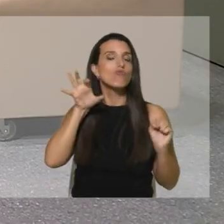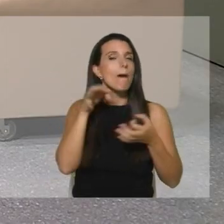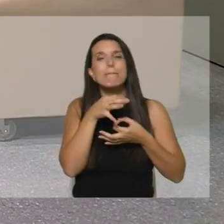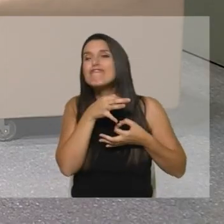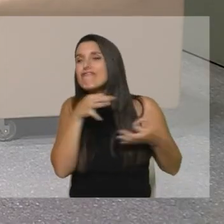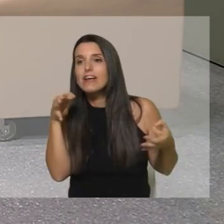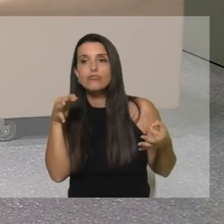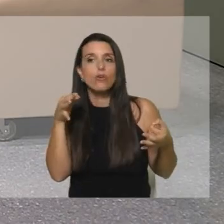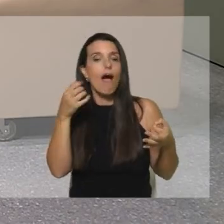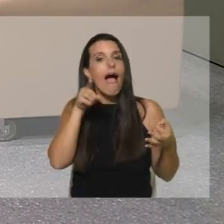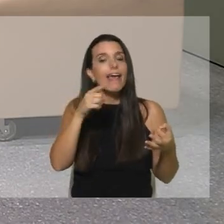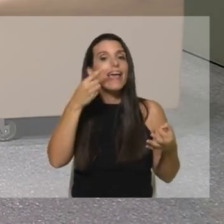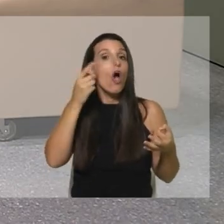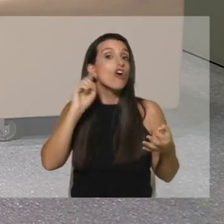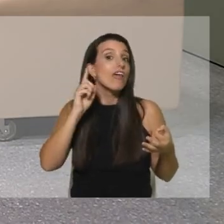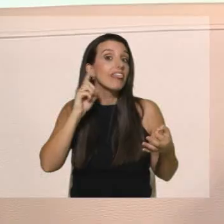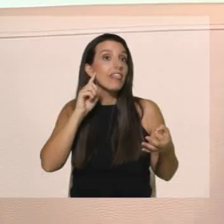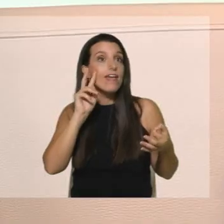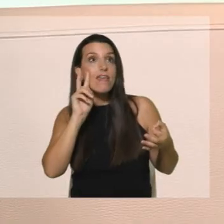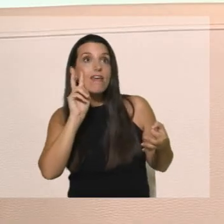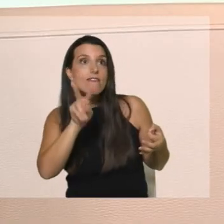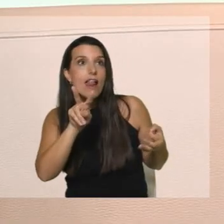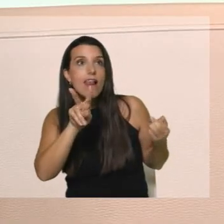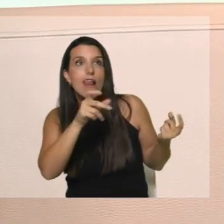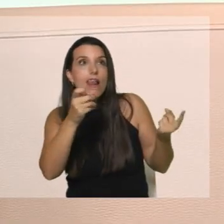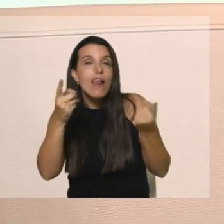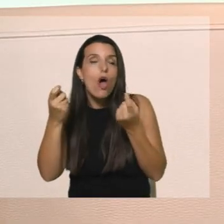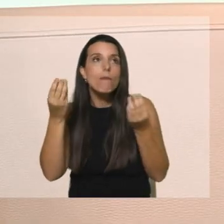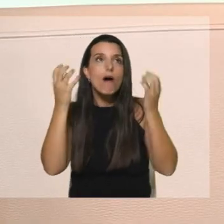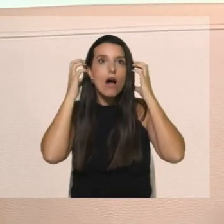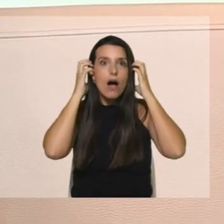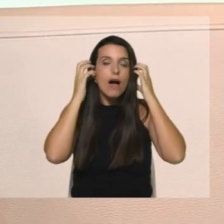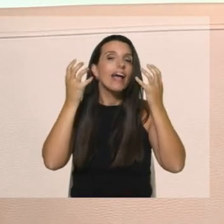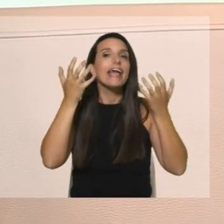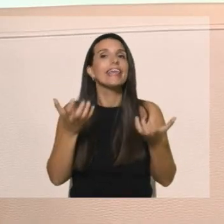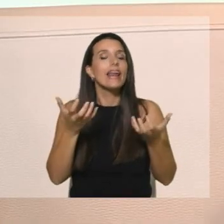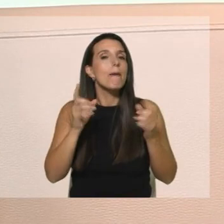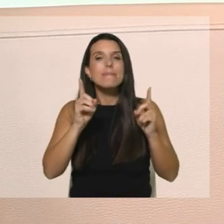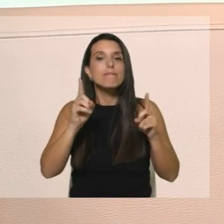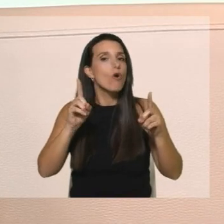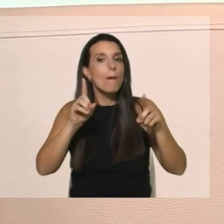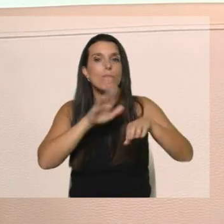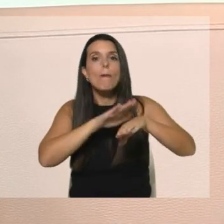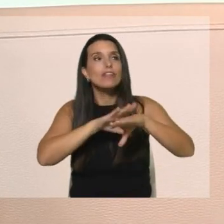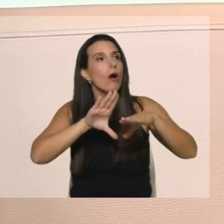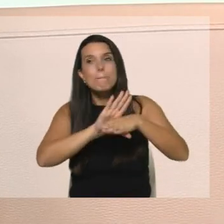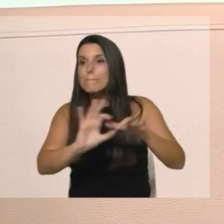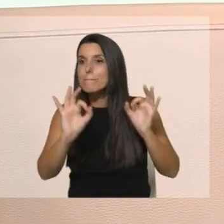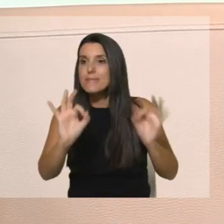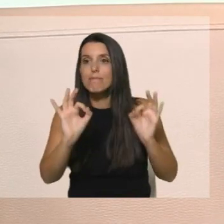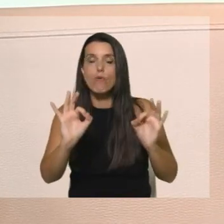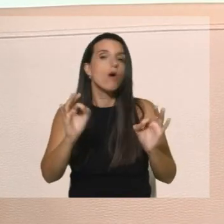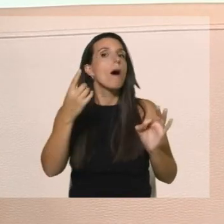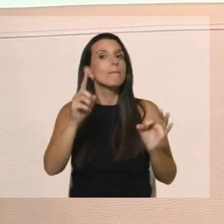Ahí lo que va a experimentar el público oyente es, tratamos de que es sincronizado, pero sí va a experimentar un